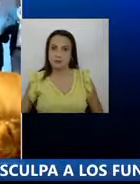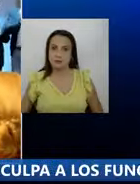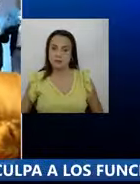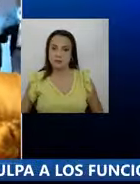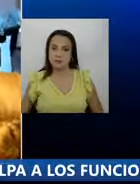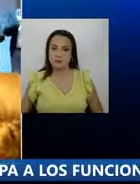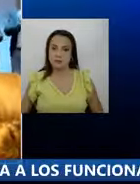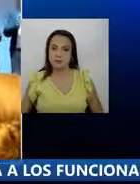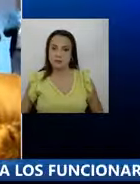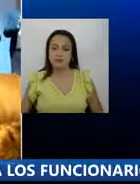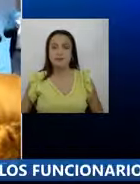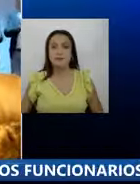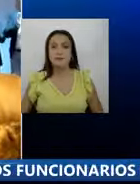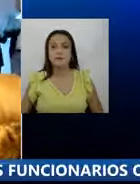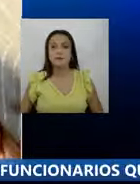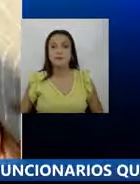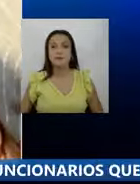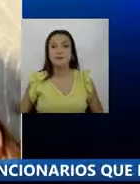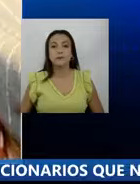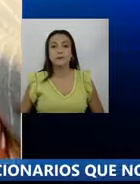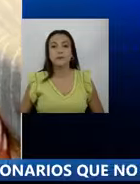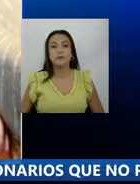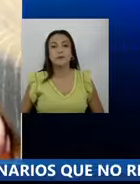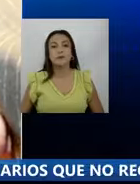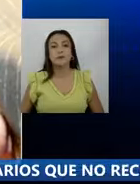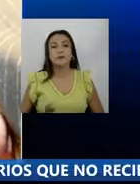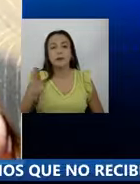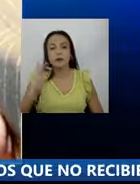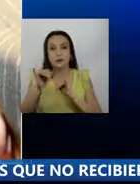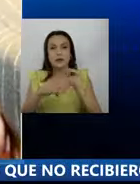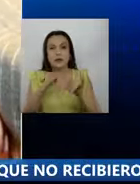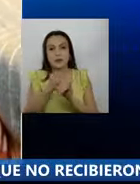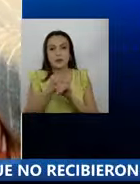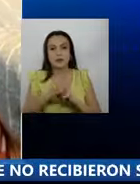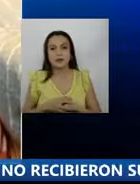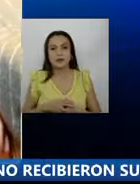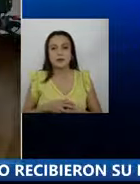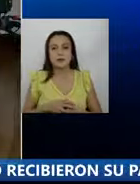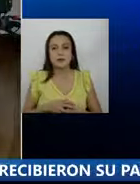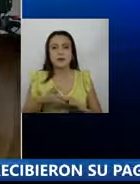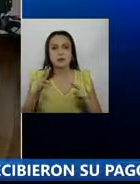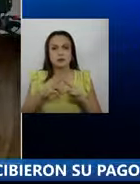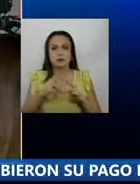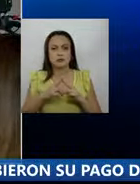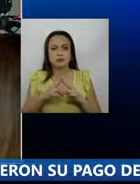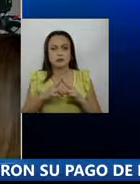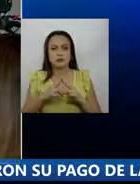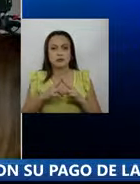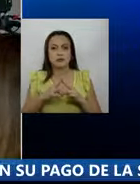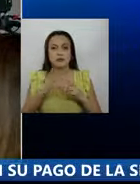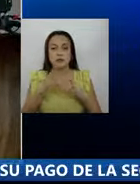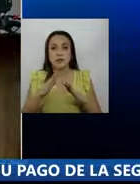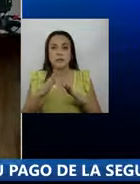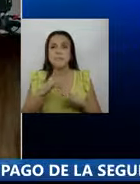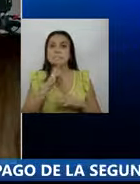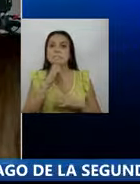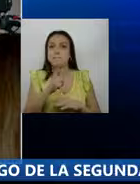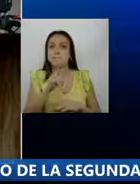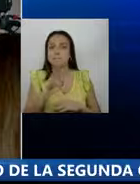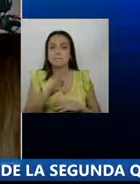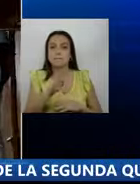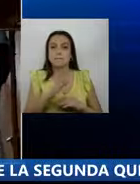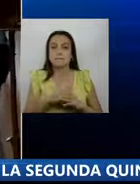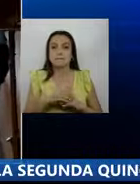Y pues conocemos casos en el ámbito internacional donde los países no han acatado, pero realmente sería una vergüenza para